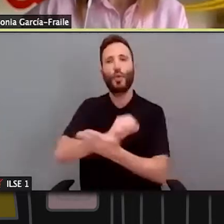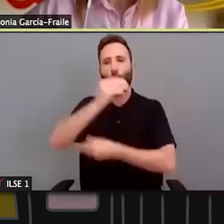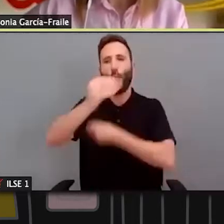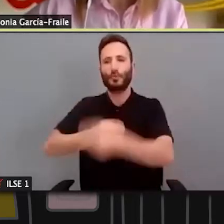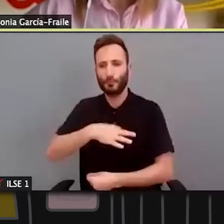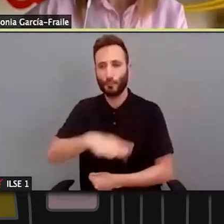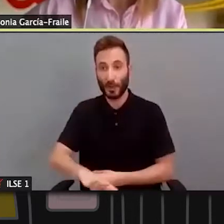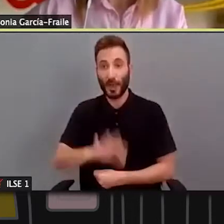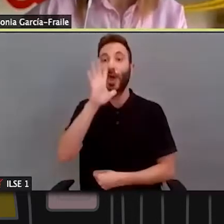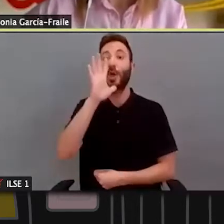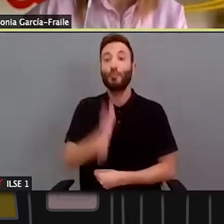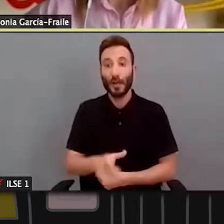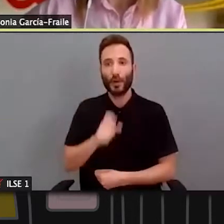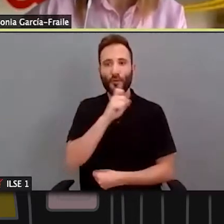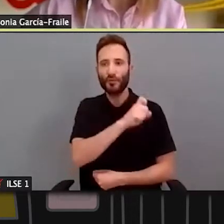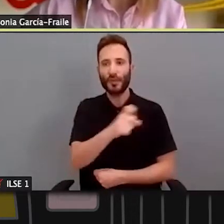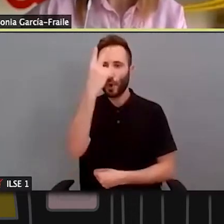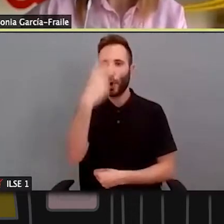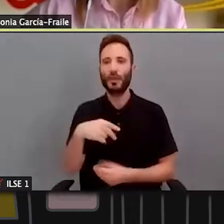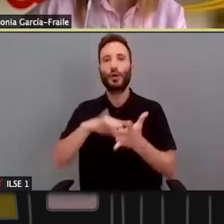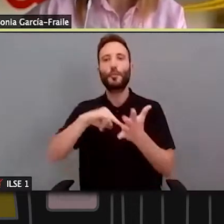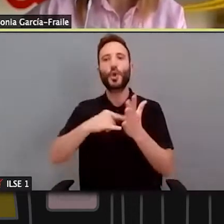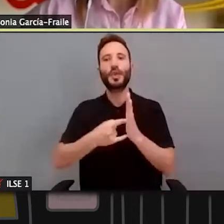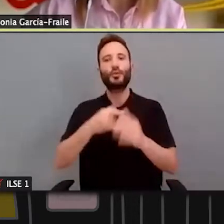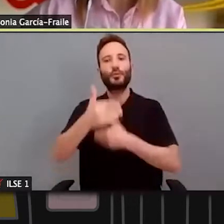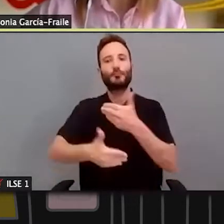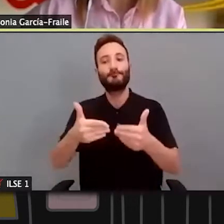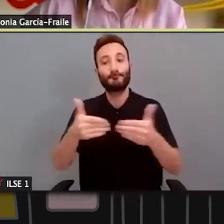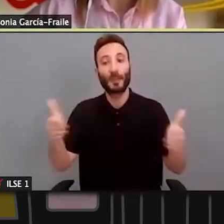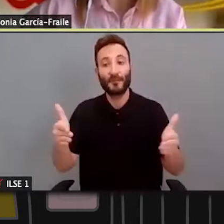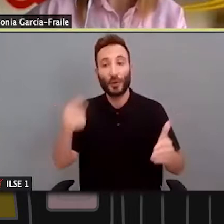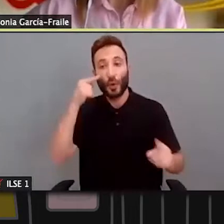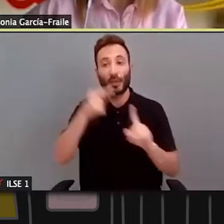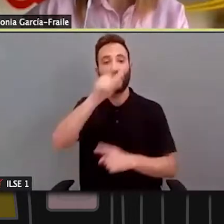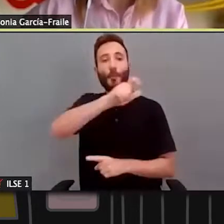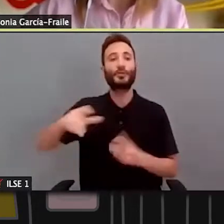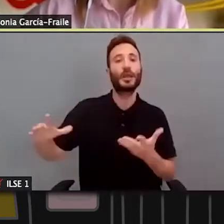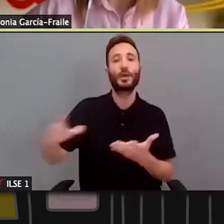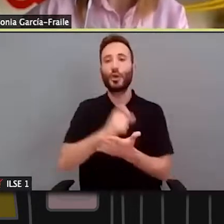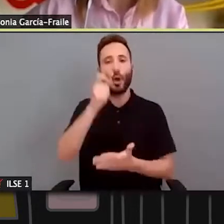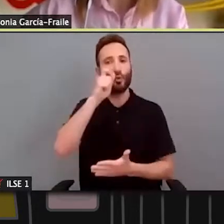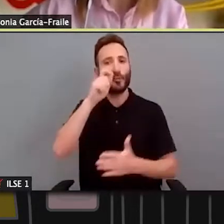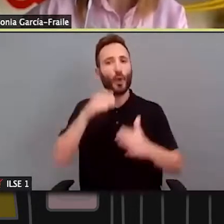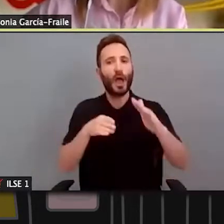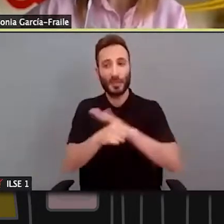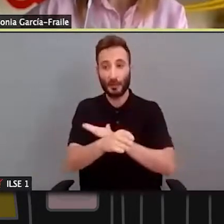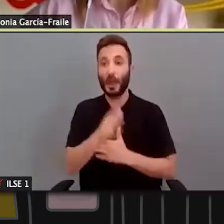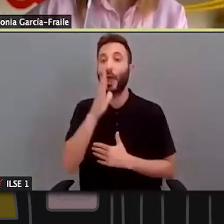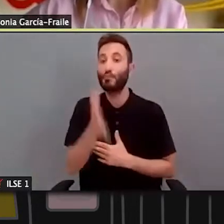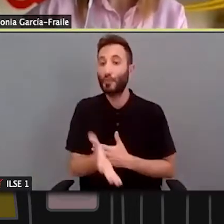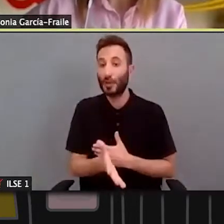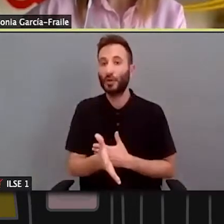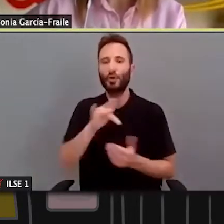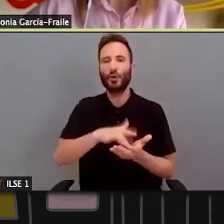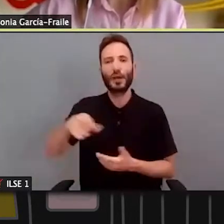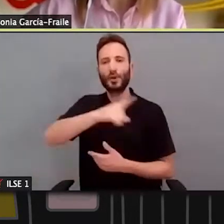Fundación ONCE pone en marcha proyectos con el objetivo de facilitar el acceso al turismo para todas las personas. Es así, por ejemplo, como desarrollamos la colección